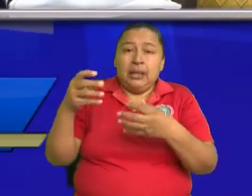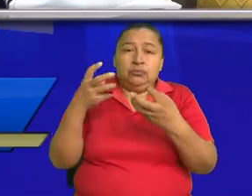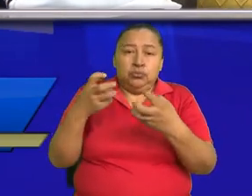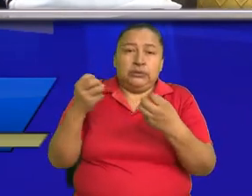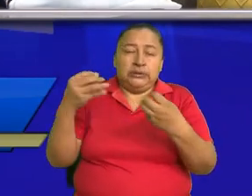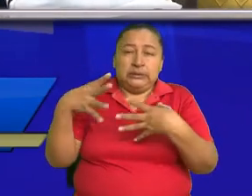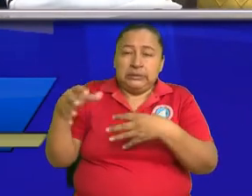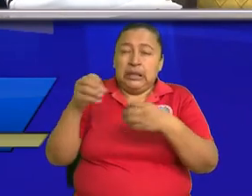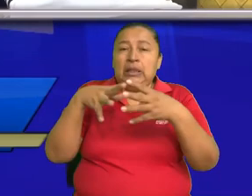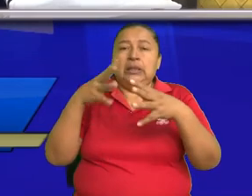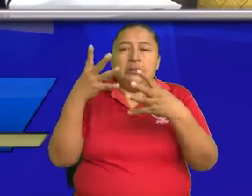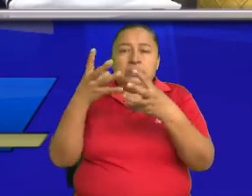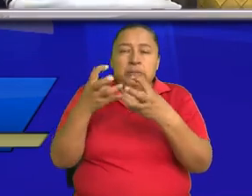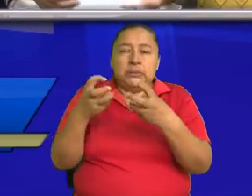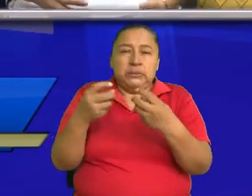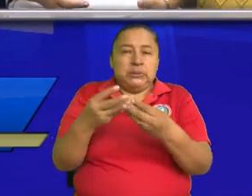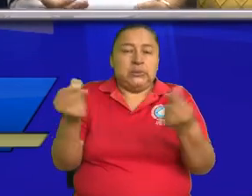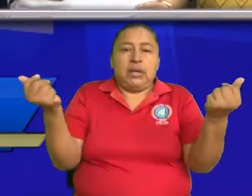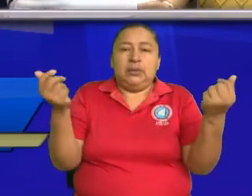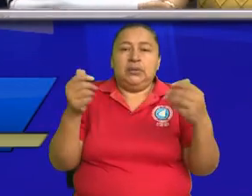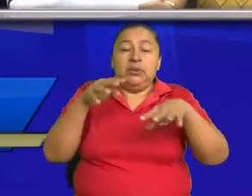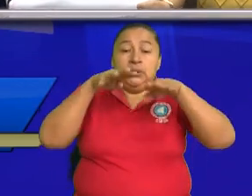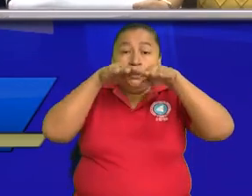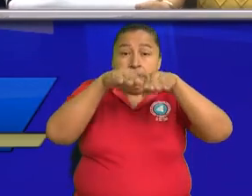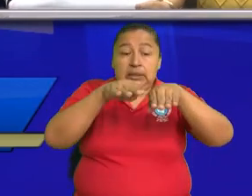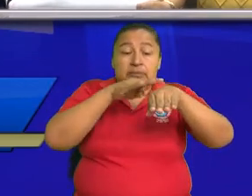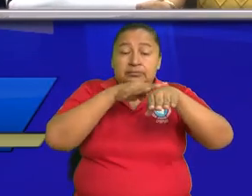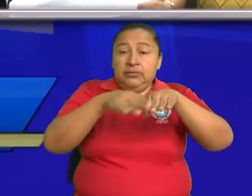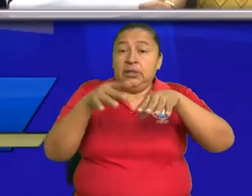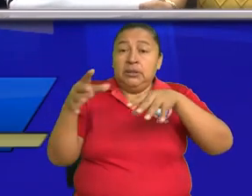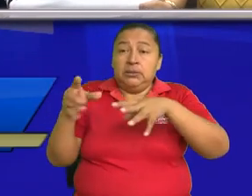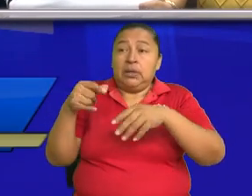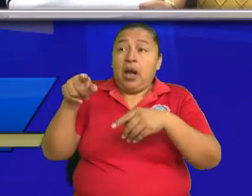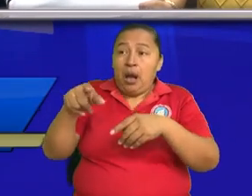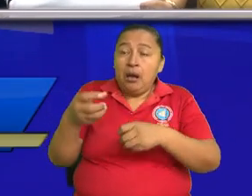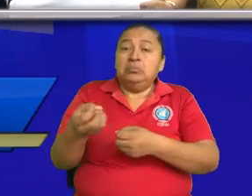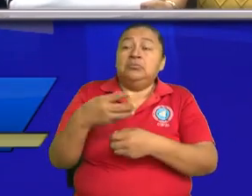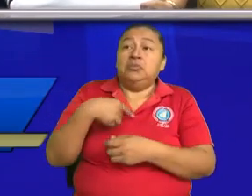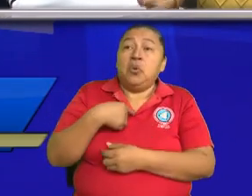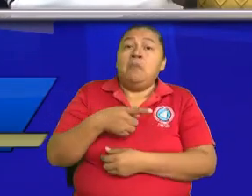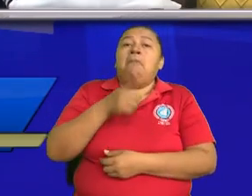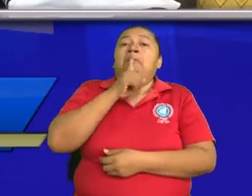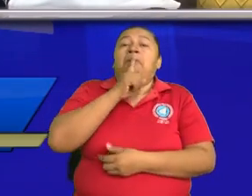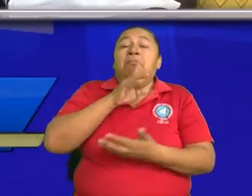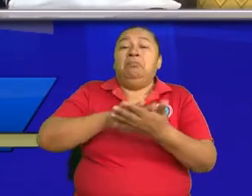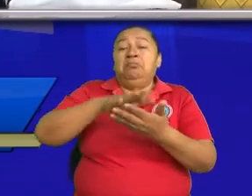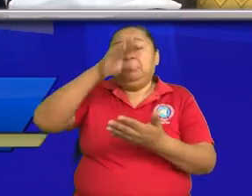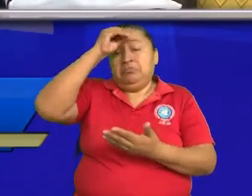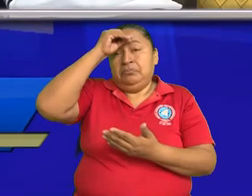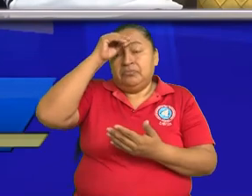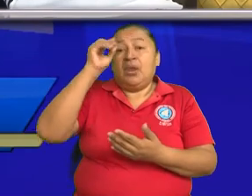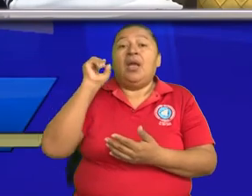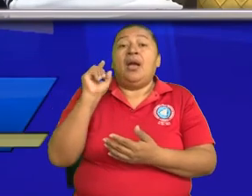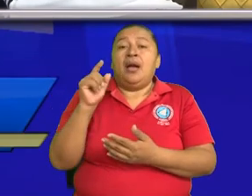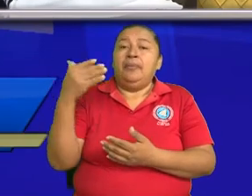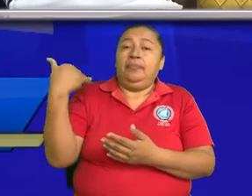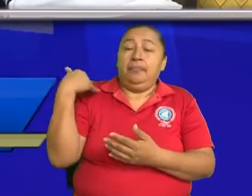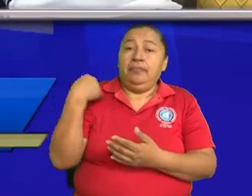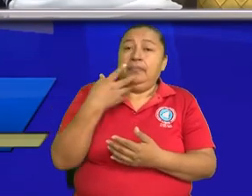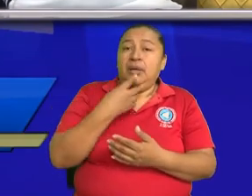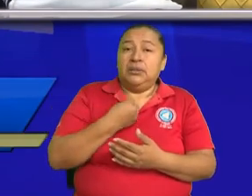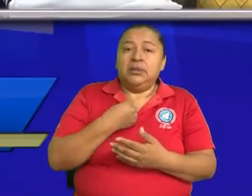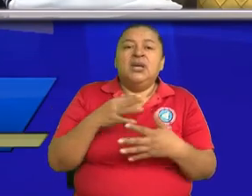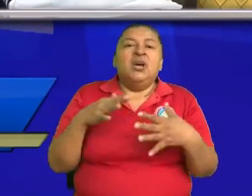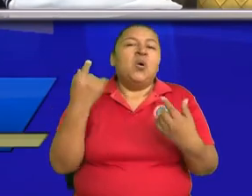mucha sal, el salitre la destruye. Okay. Entonces todo eso que nos está, eso es un aprendizaje para nosotros también. Entonces nos están diciendo